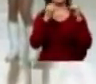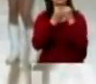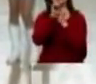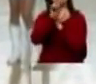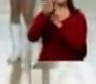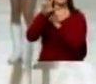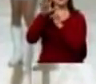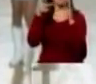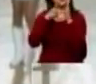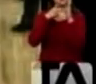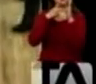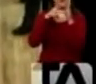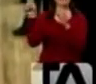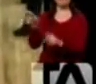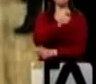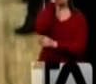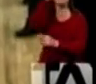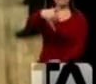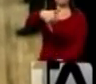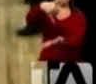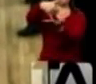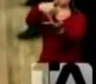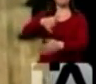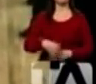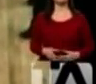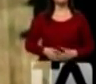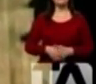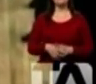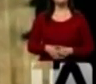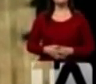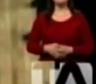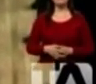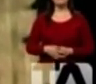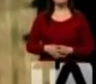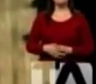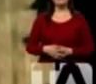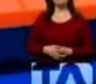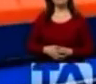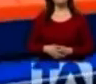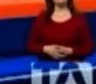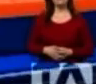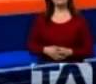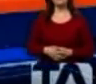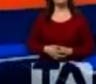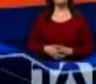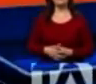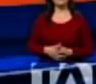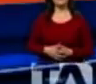225 puntos ganó la Copa La Inmaculada. Daniela Valencia, 24 horas.